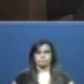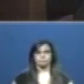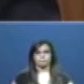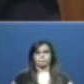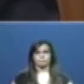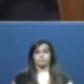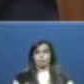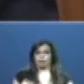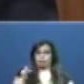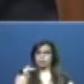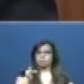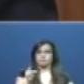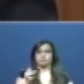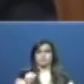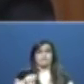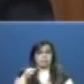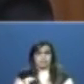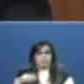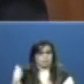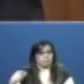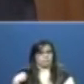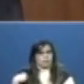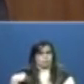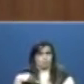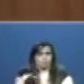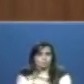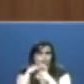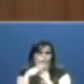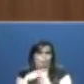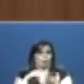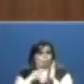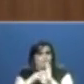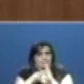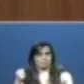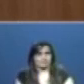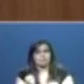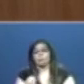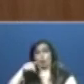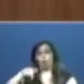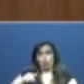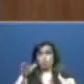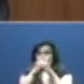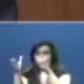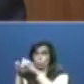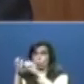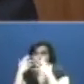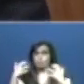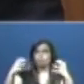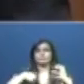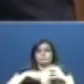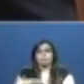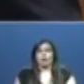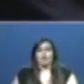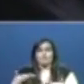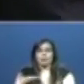más y siempre en el marco de ese plan de estímulos ofrezco hoy a los grupos de la cámara alcanzar un acuerdo para